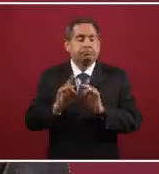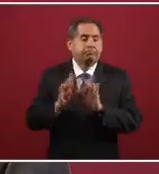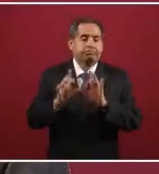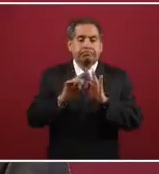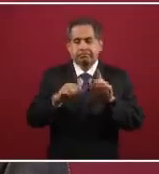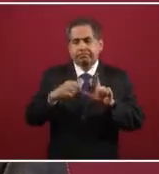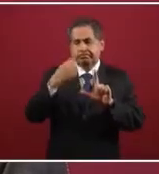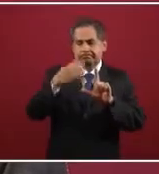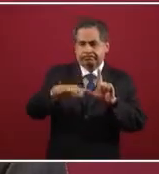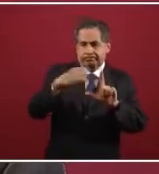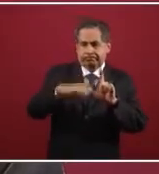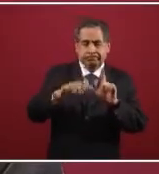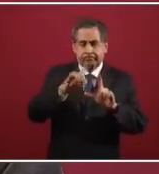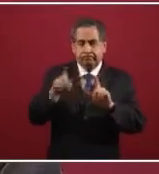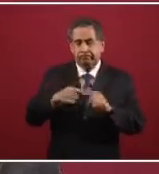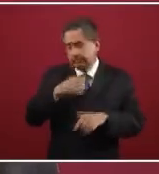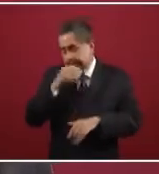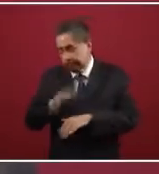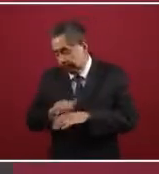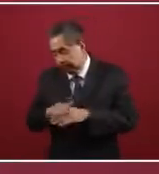acontecimientos ocurridos en El Paso, Texas.